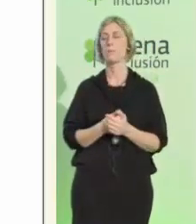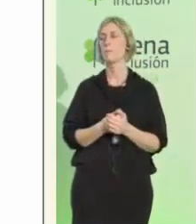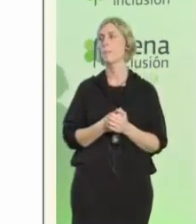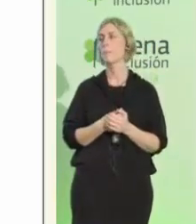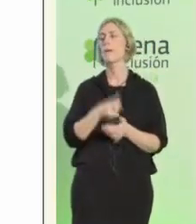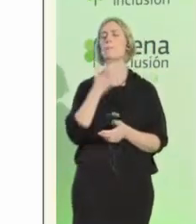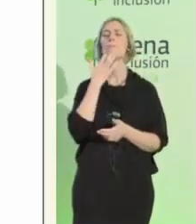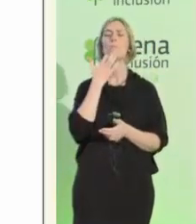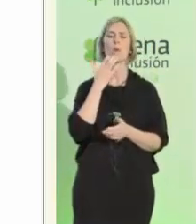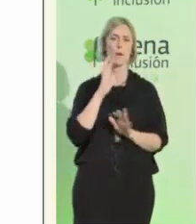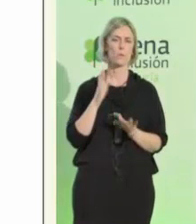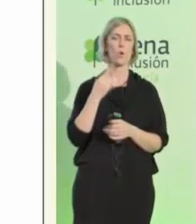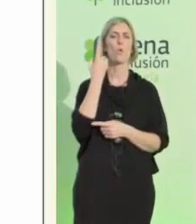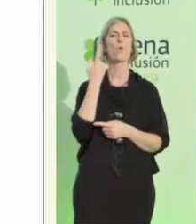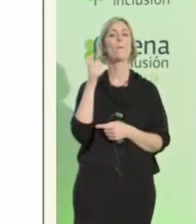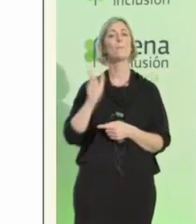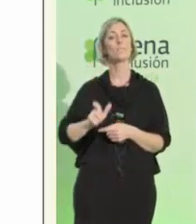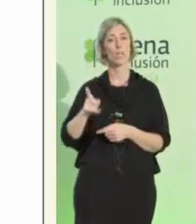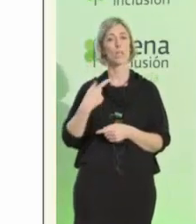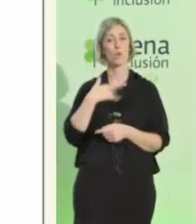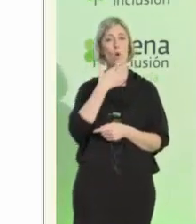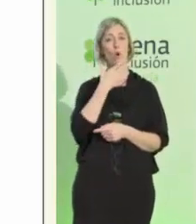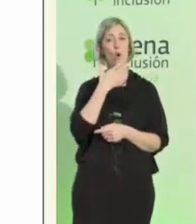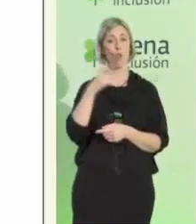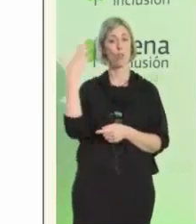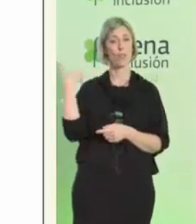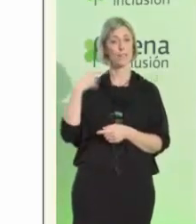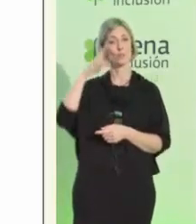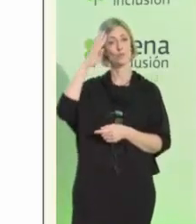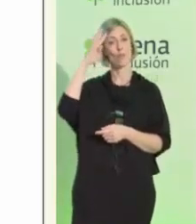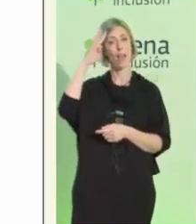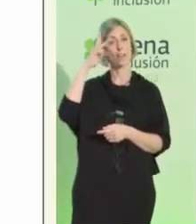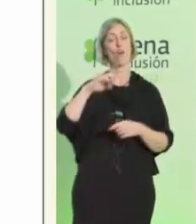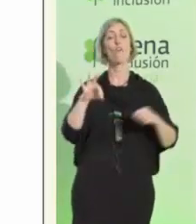Por ejemplo, una persona que conocí tenía el sueño de tocar el violín,